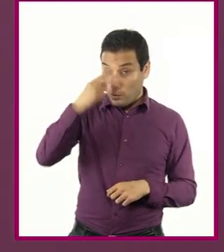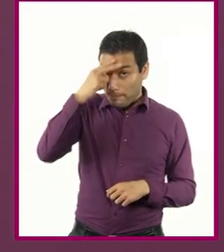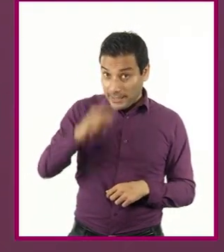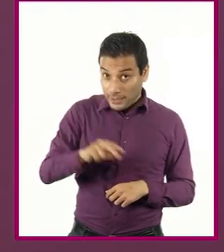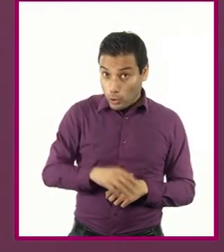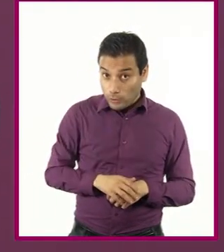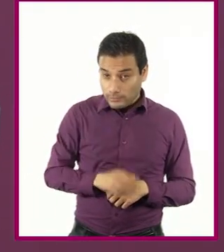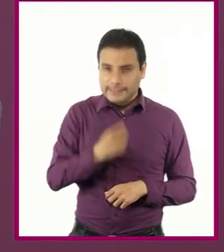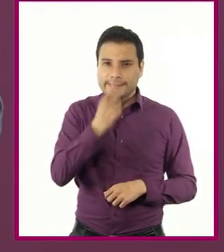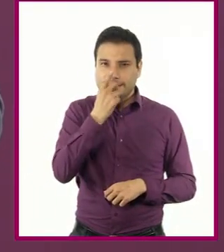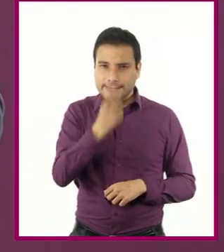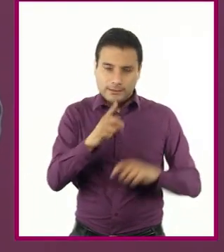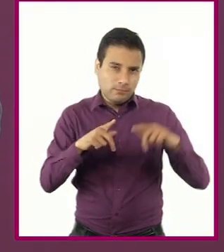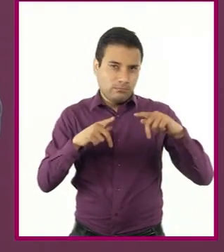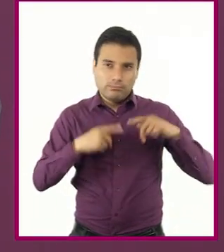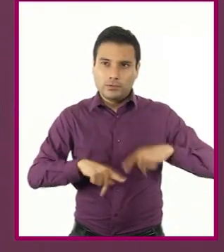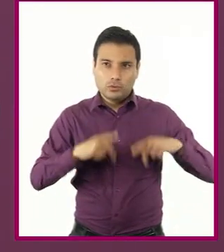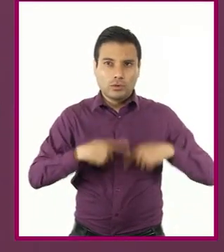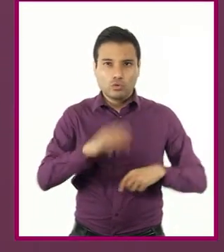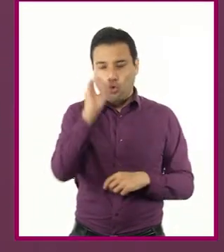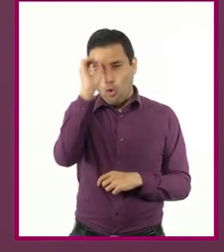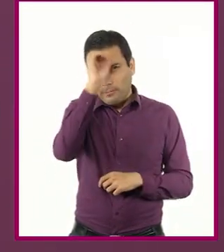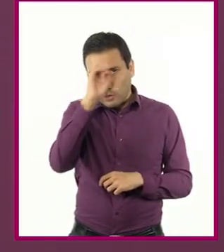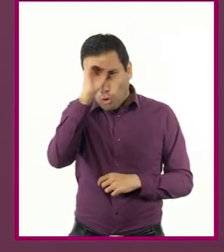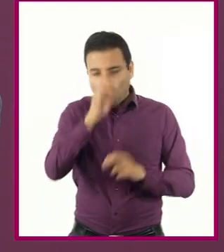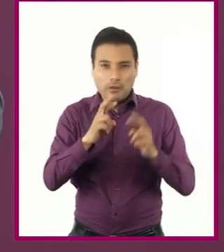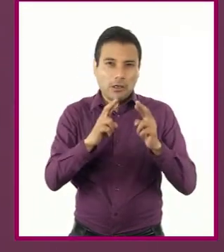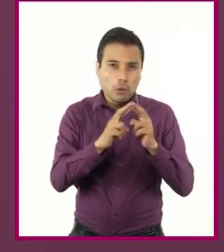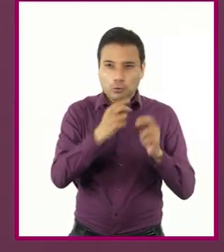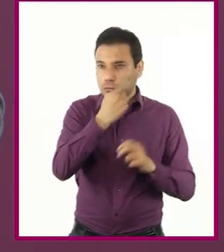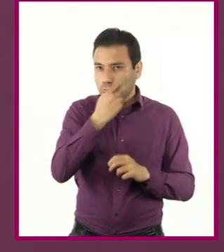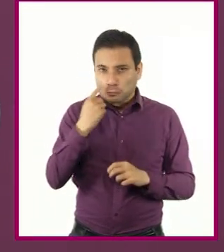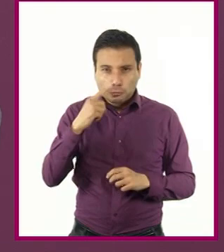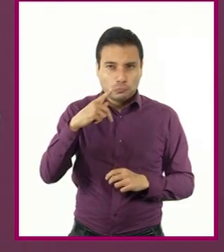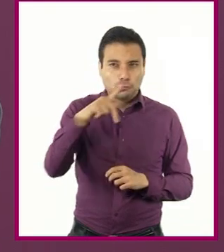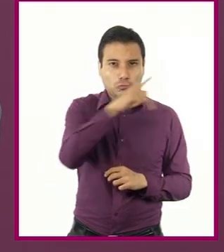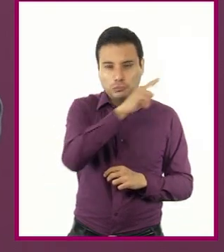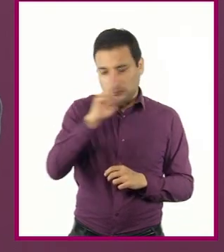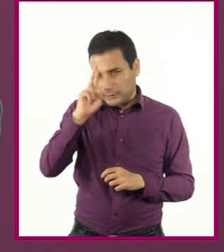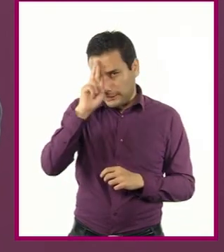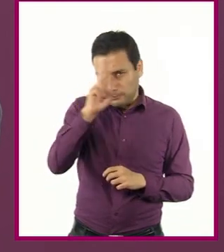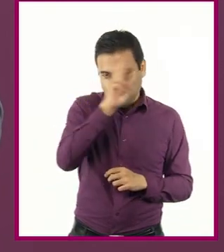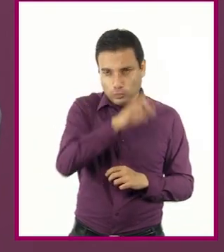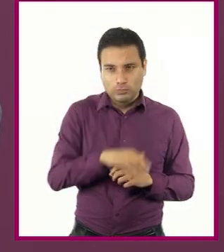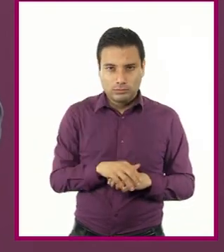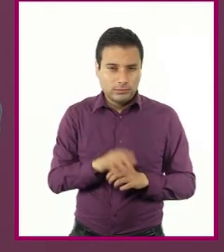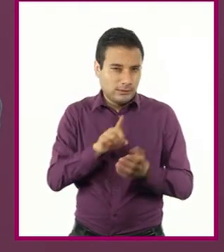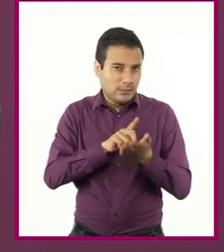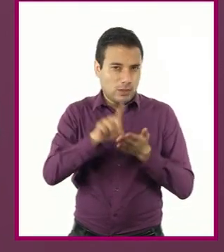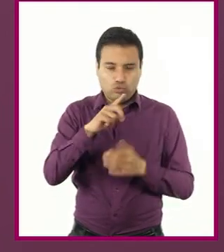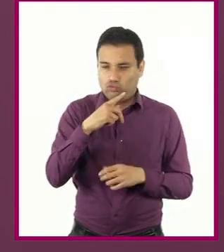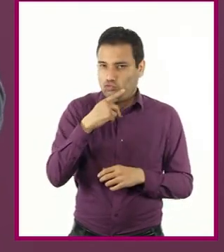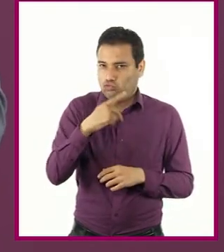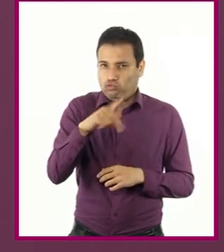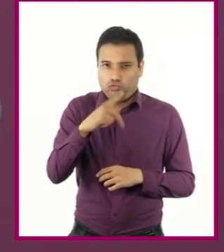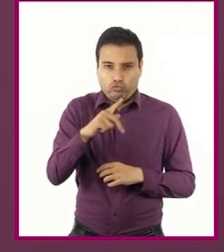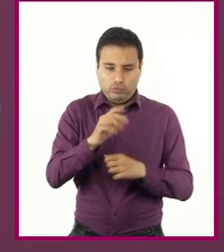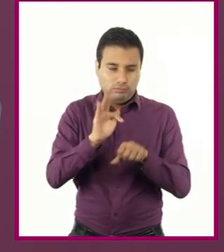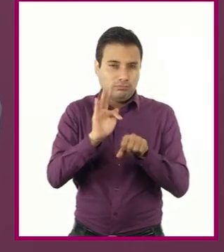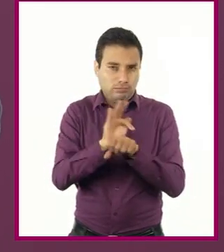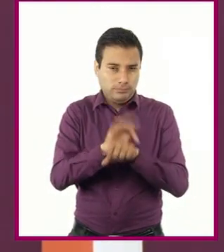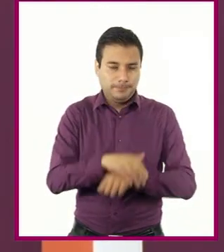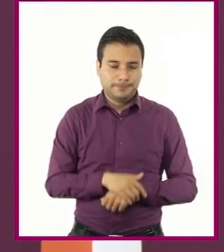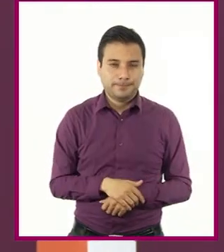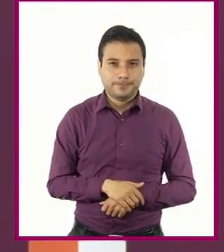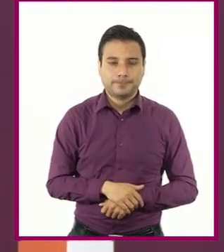la pluralidad de pensamiento, la no discriminación y salvaguarda los derechos humanos fundamentales de las y los